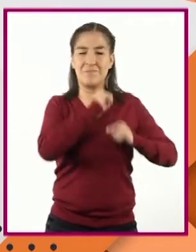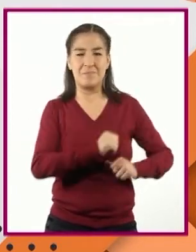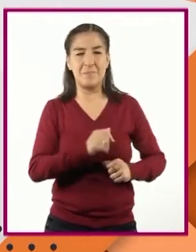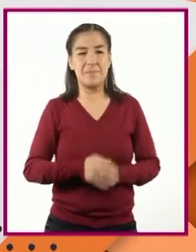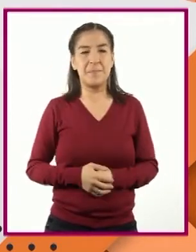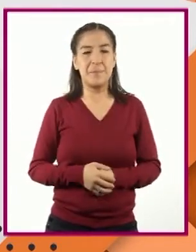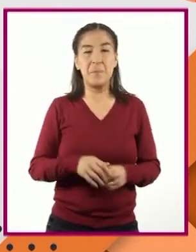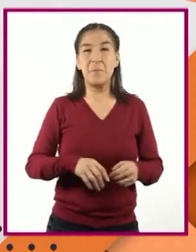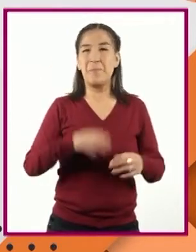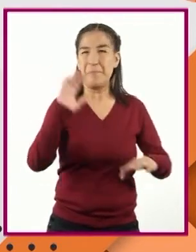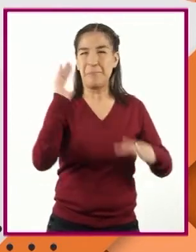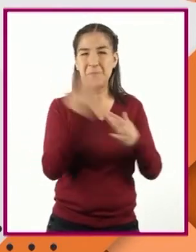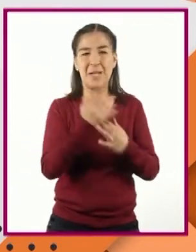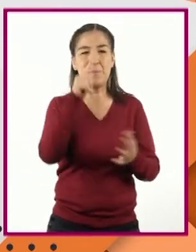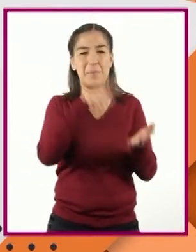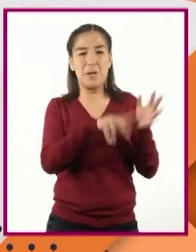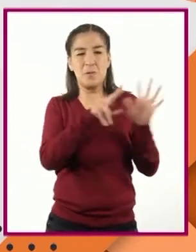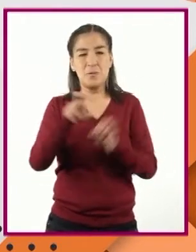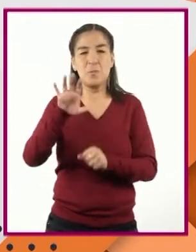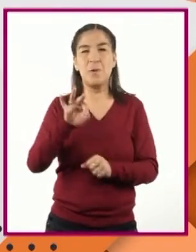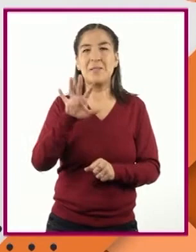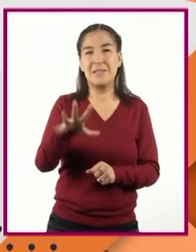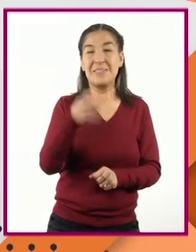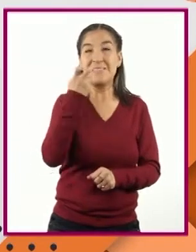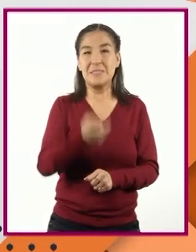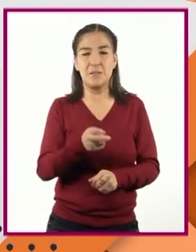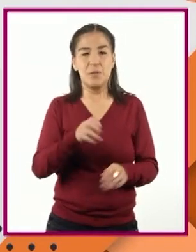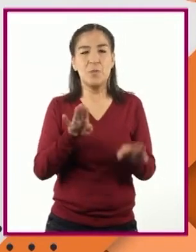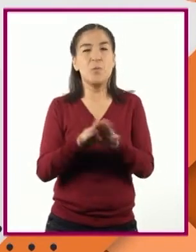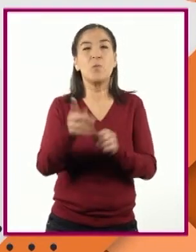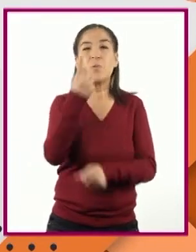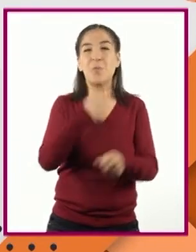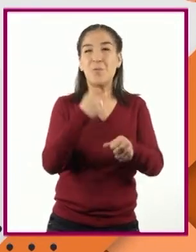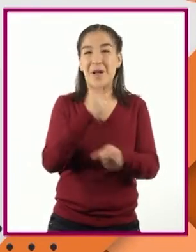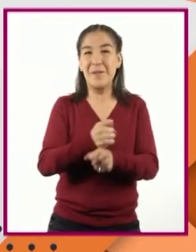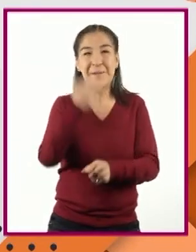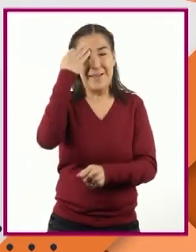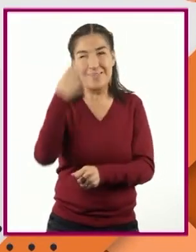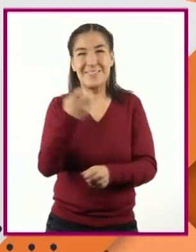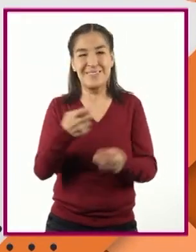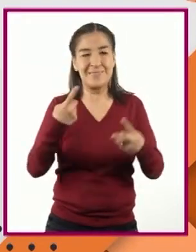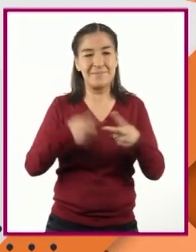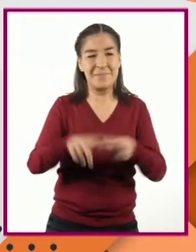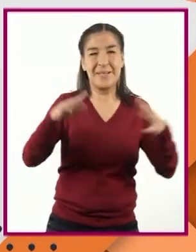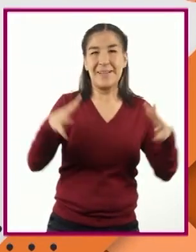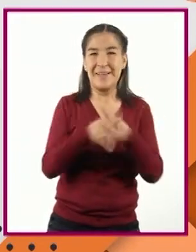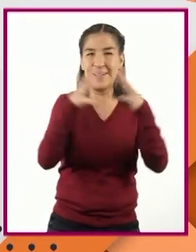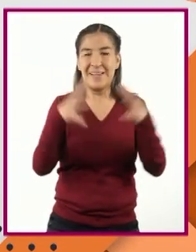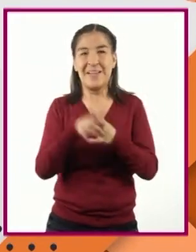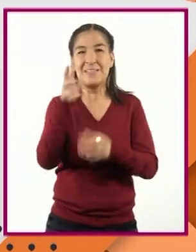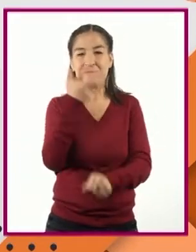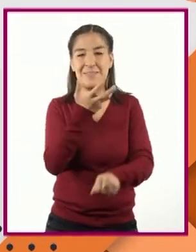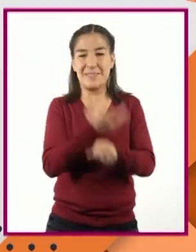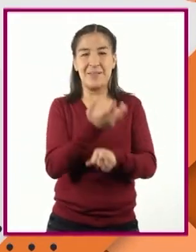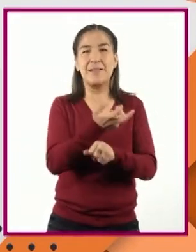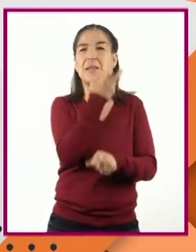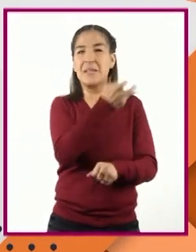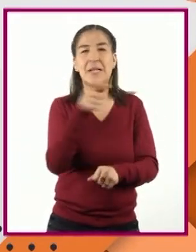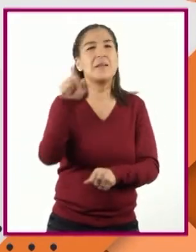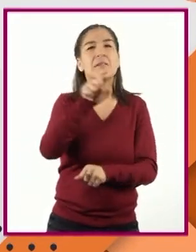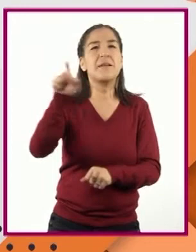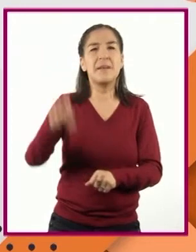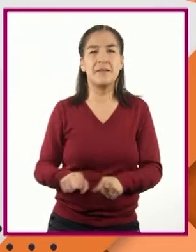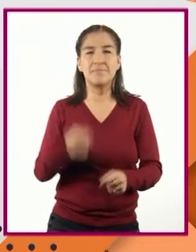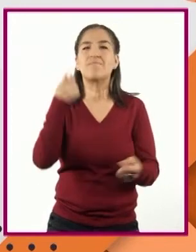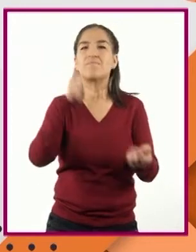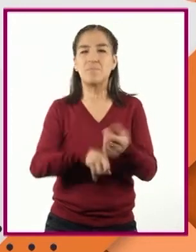de 1845, exactamente un año antes del inicio de la guerra con los Estados Unidos, Texas fue anexado